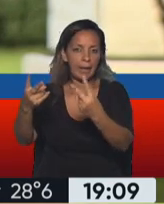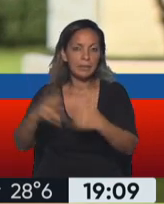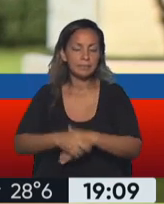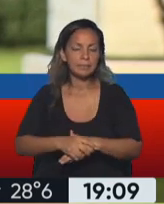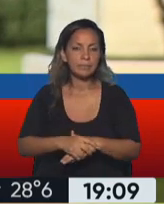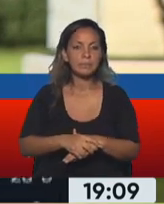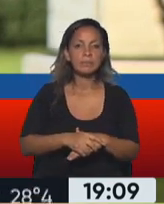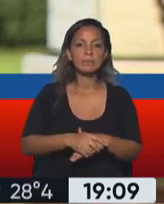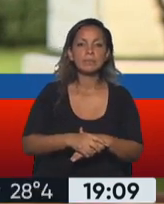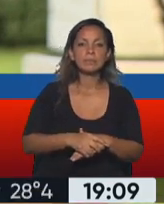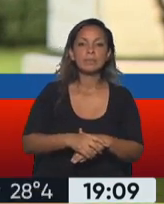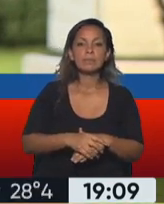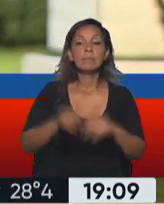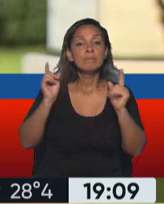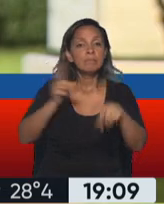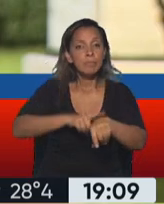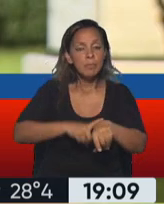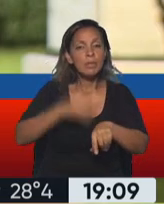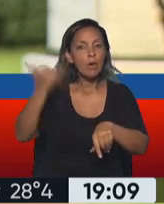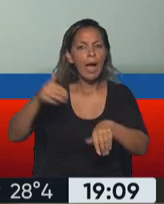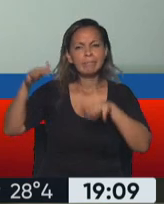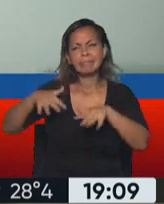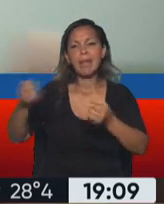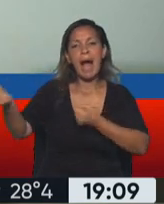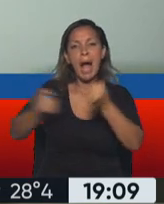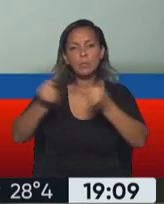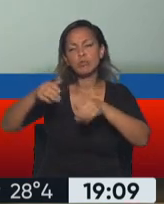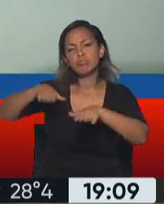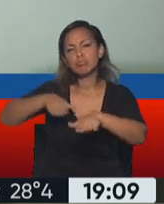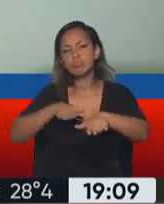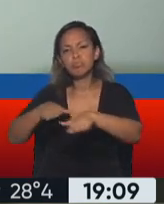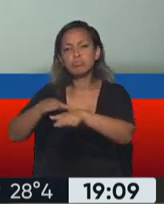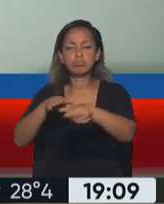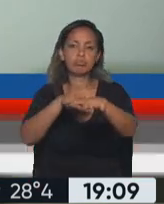muy importantes. Y a la vez va a haber caravanas de autos que van a ir al Uruguay.